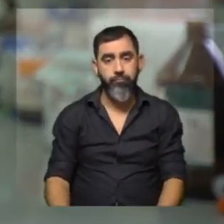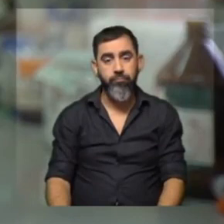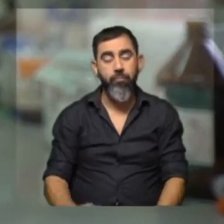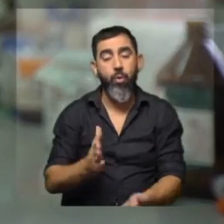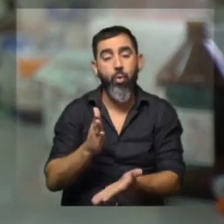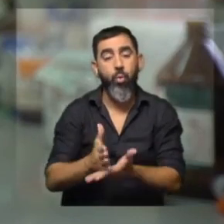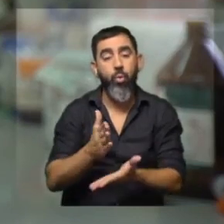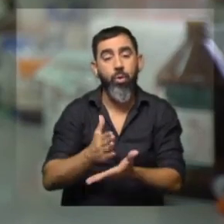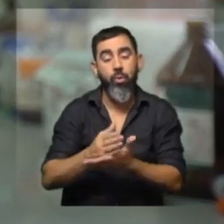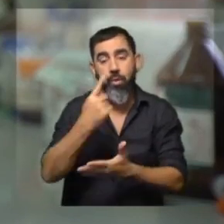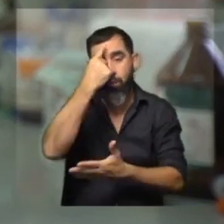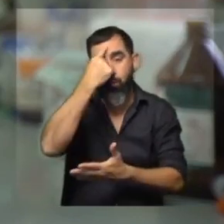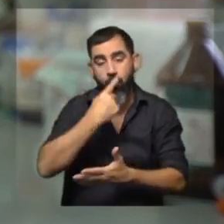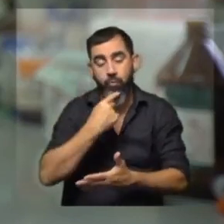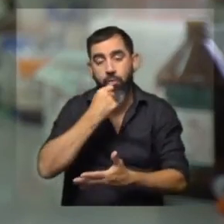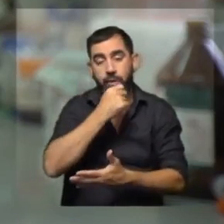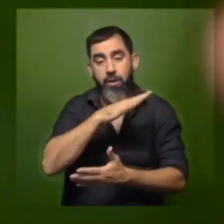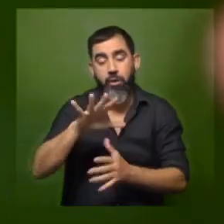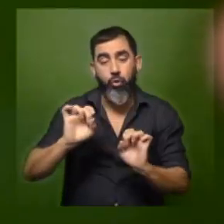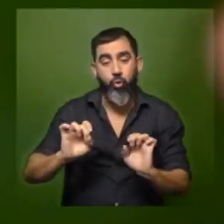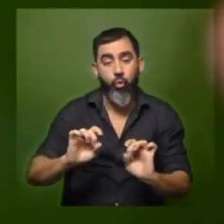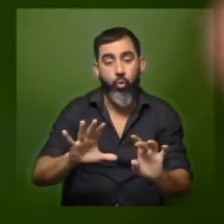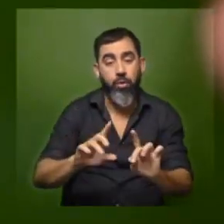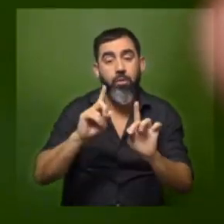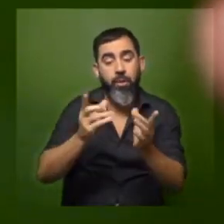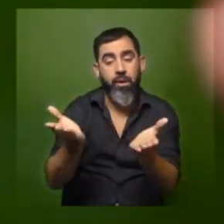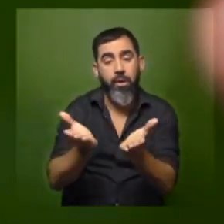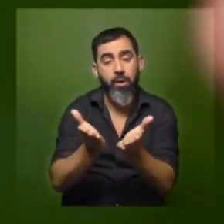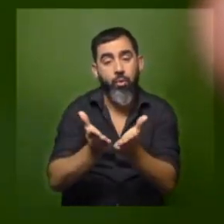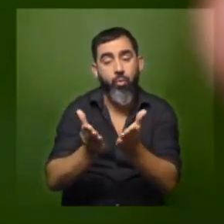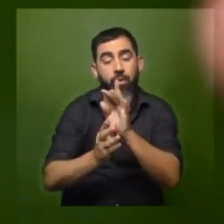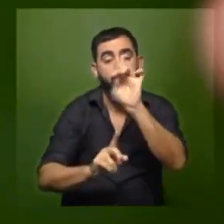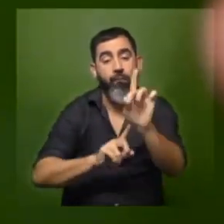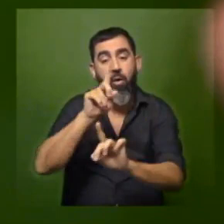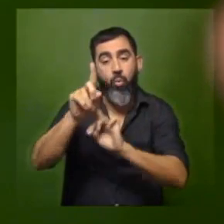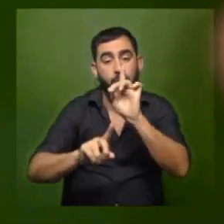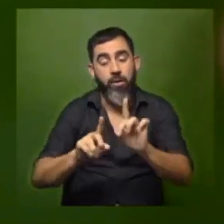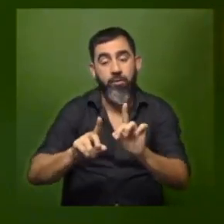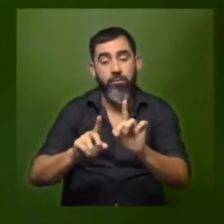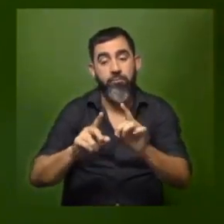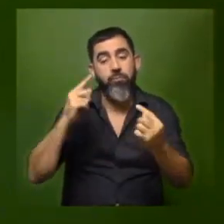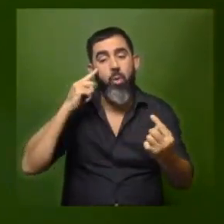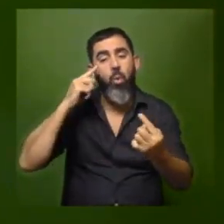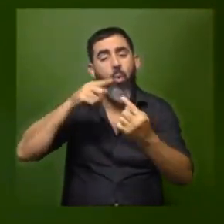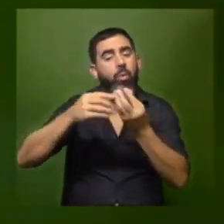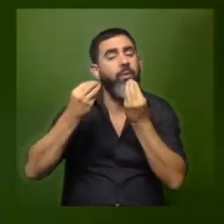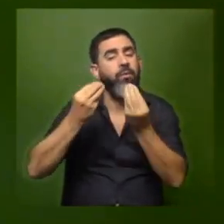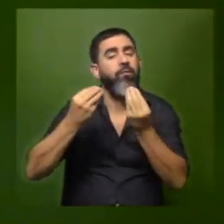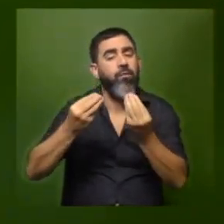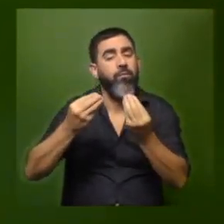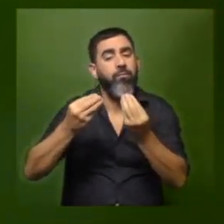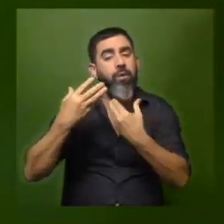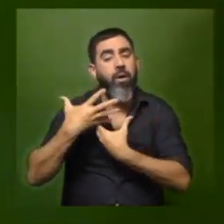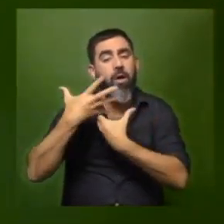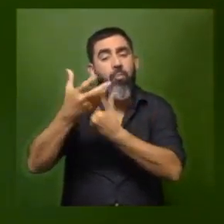colaboradores del Museo Nacional de Historia Natural y muchos estudiantes de la facultad. Nuestro objetivo es